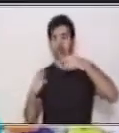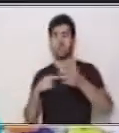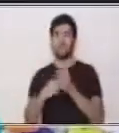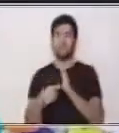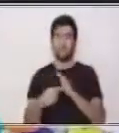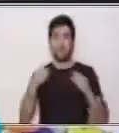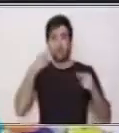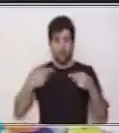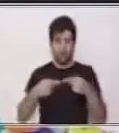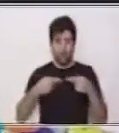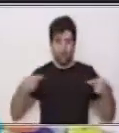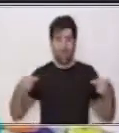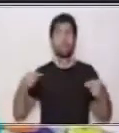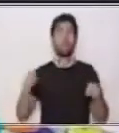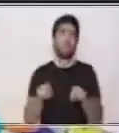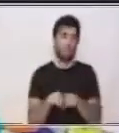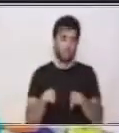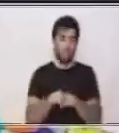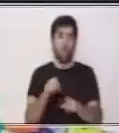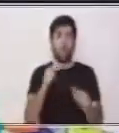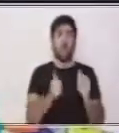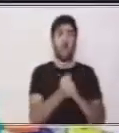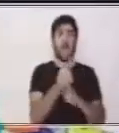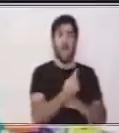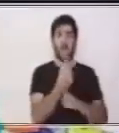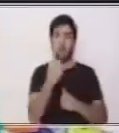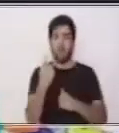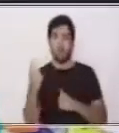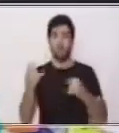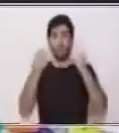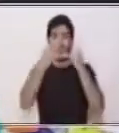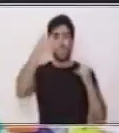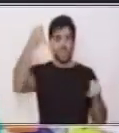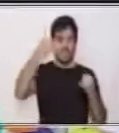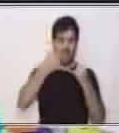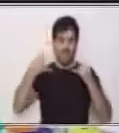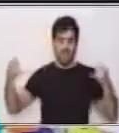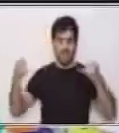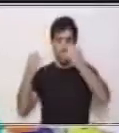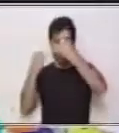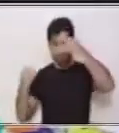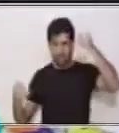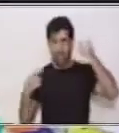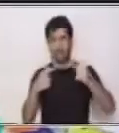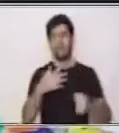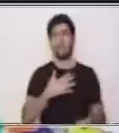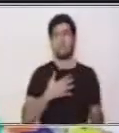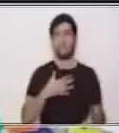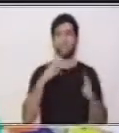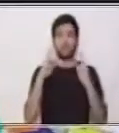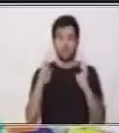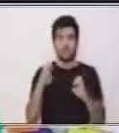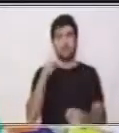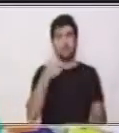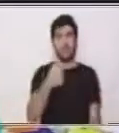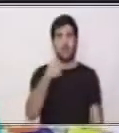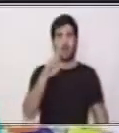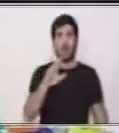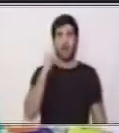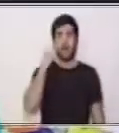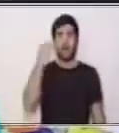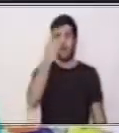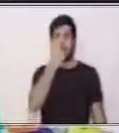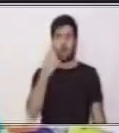a la base, va a tener una limitación. Cada una de estas líneas van a ser entonces las aristas. De esta manera,